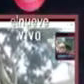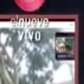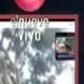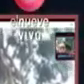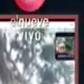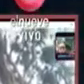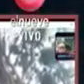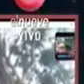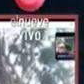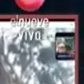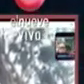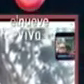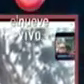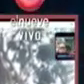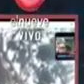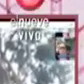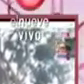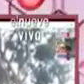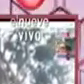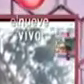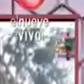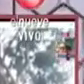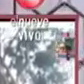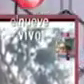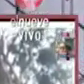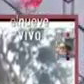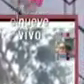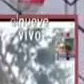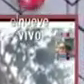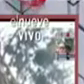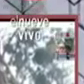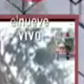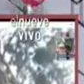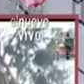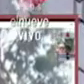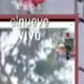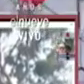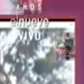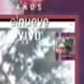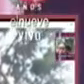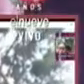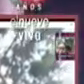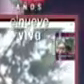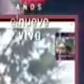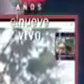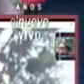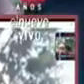86 confirmados, 11 suspeitos de COVID-19, 43 en UTI. Desde